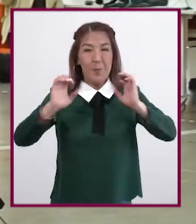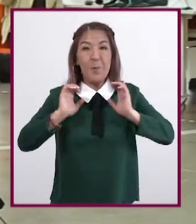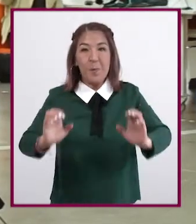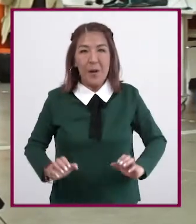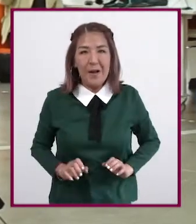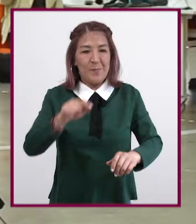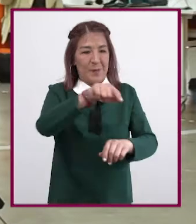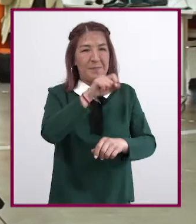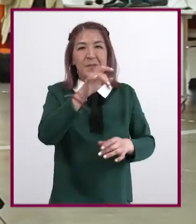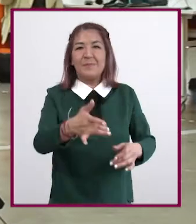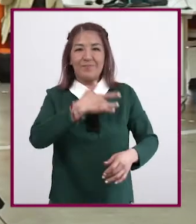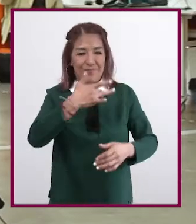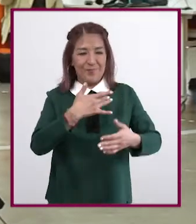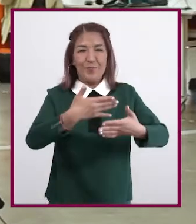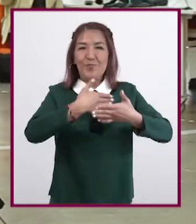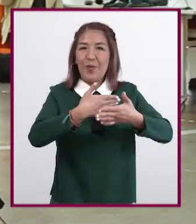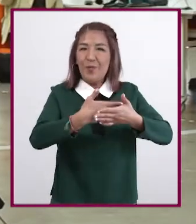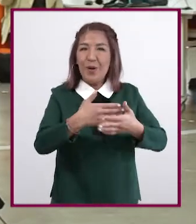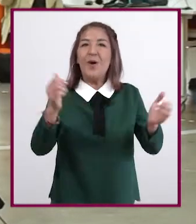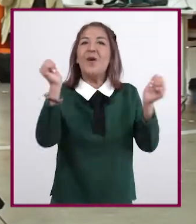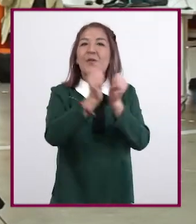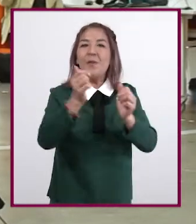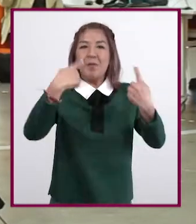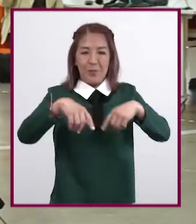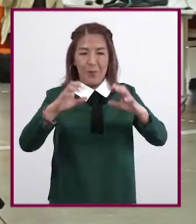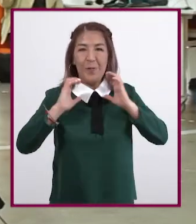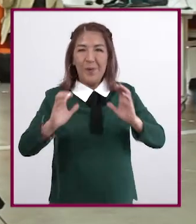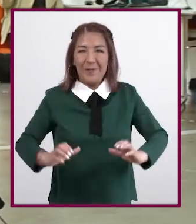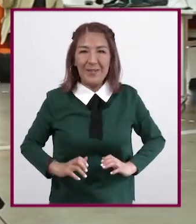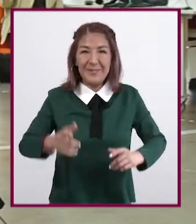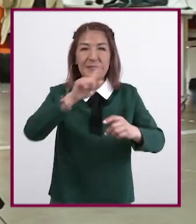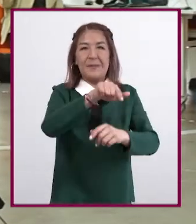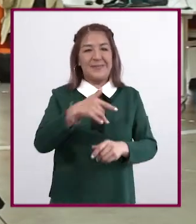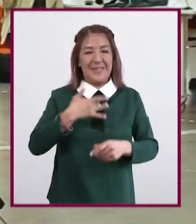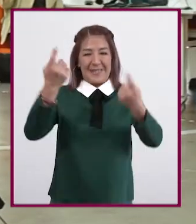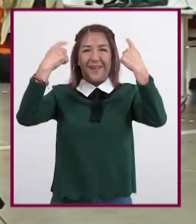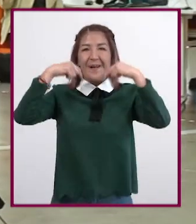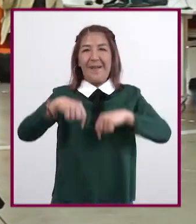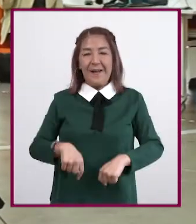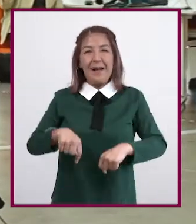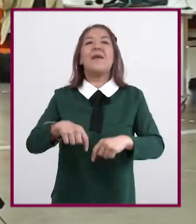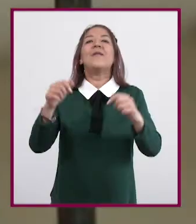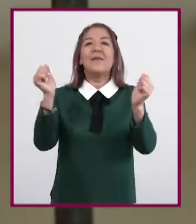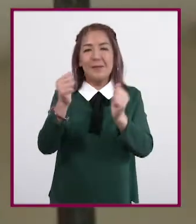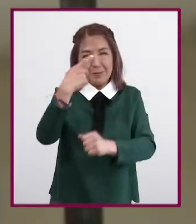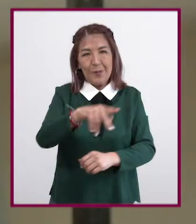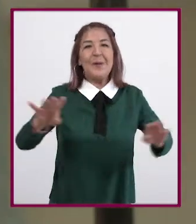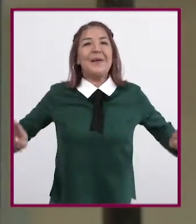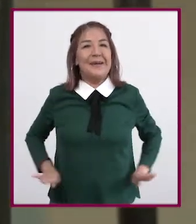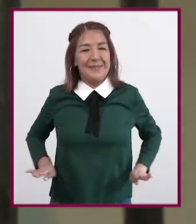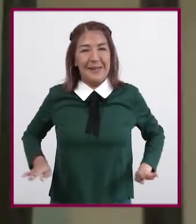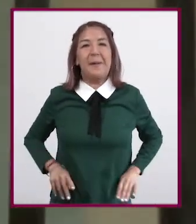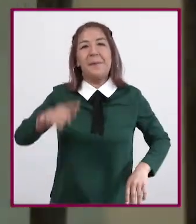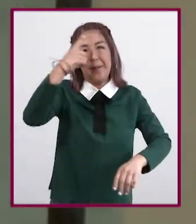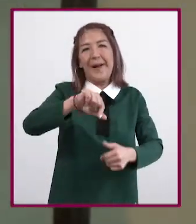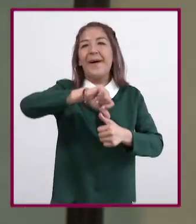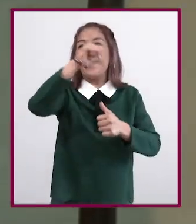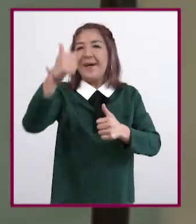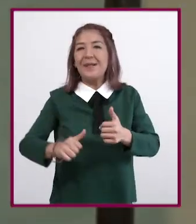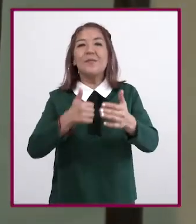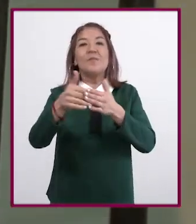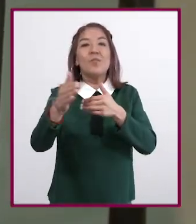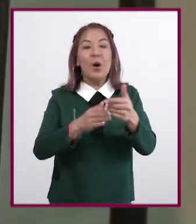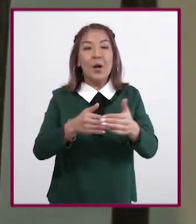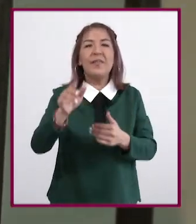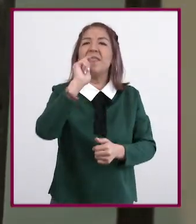misma vibración del sonido se nos pasa a nuestro cuerpo, y entonces es también una de las características que tiene el arte contemporáneo, que